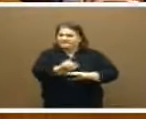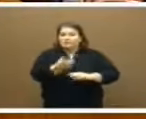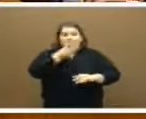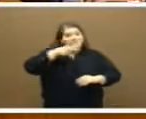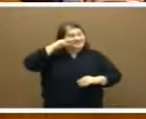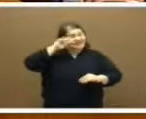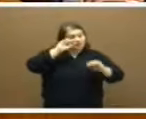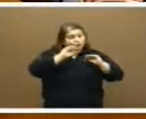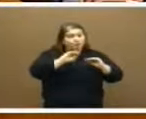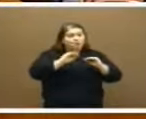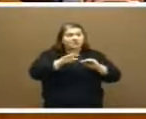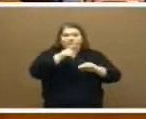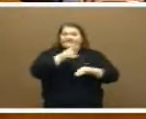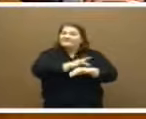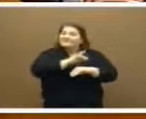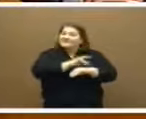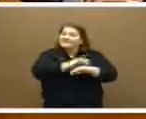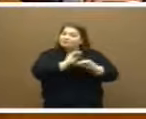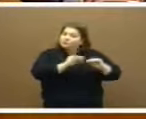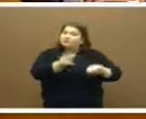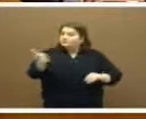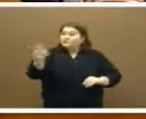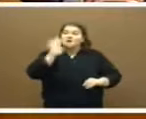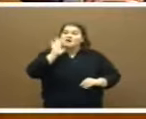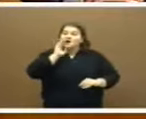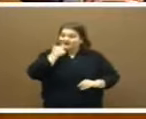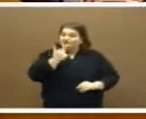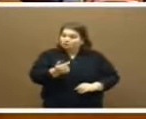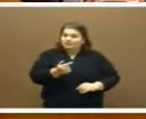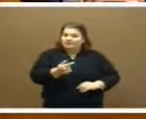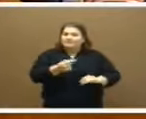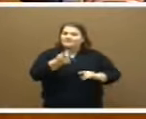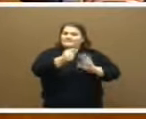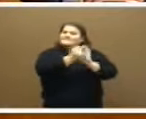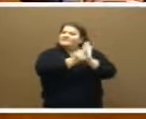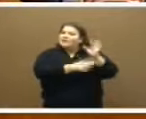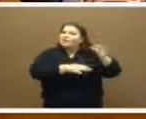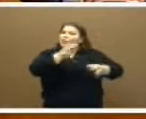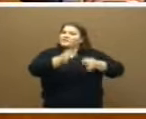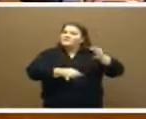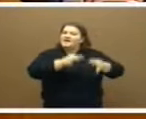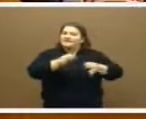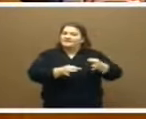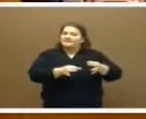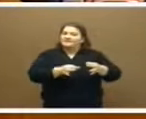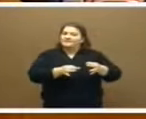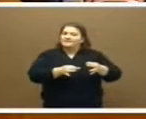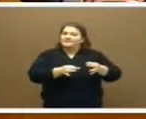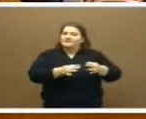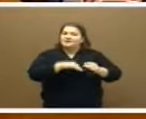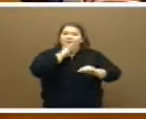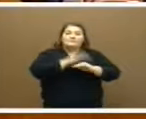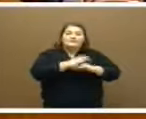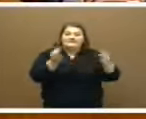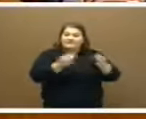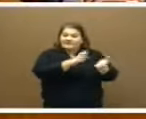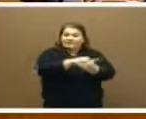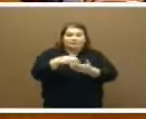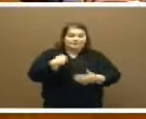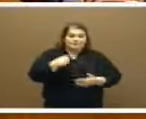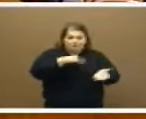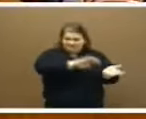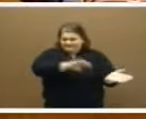especialidad de las patologías y también, como usted muy bien ha indicado, de las medidas judiciales que se tienen que desarrollar en esos centros